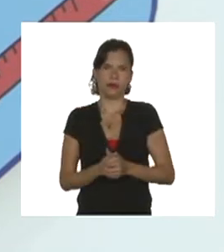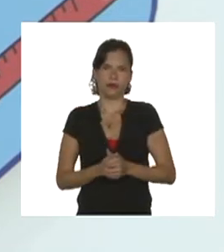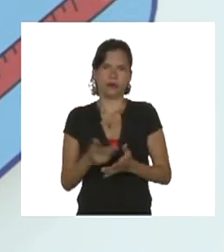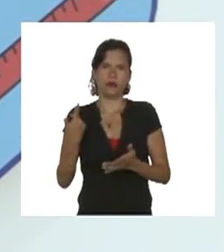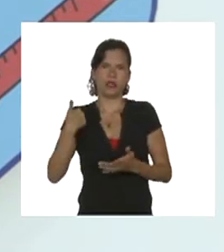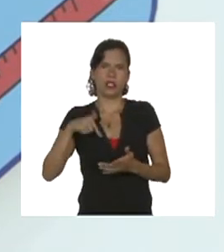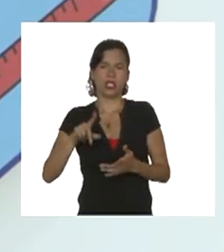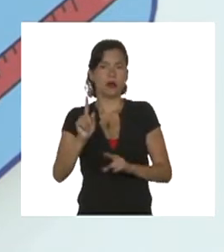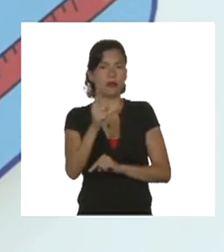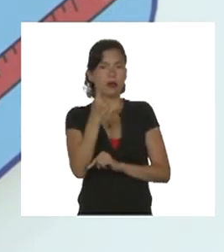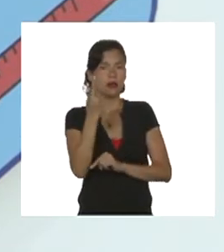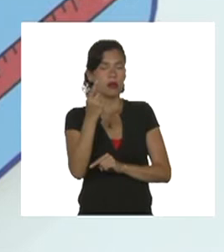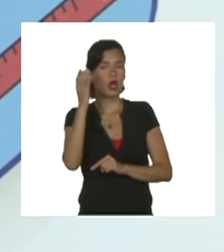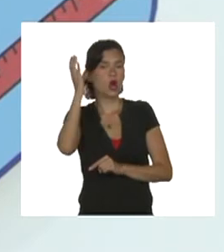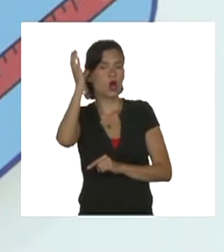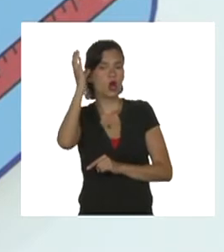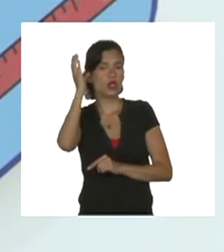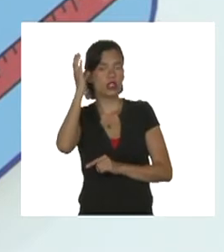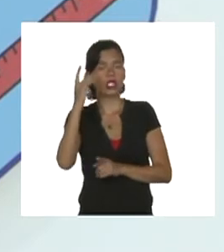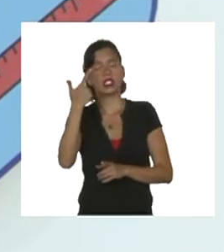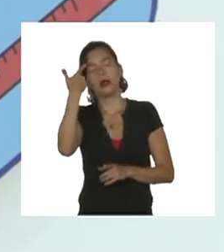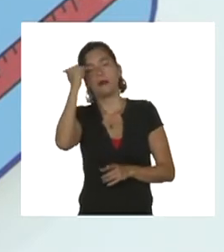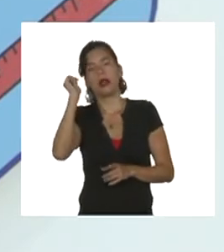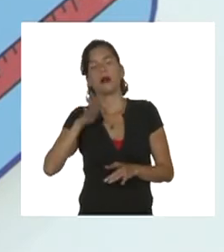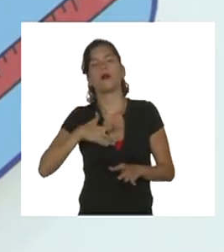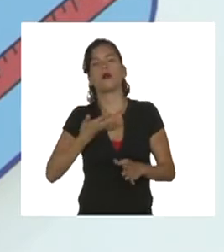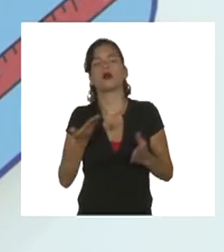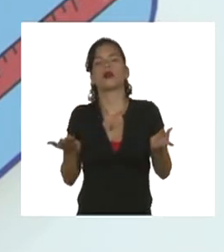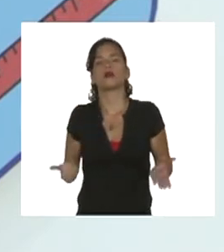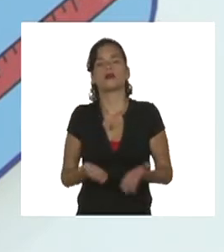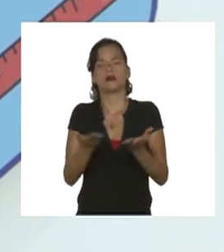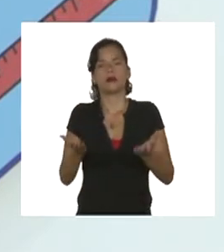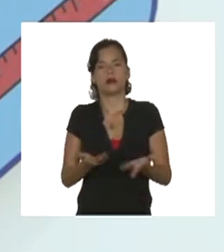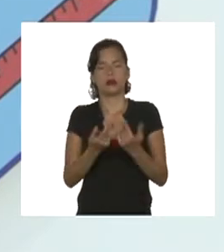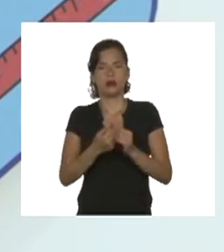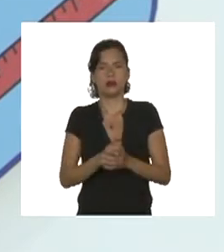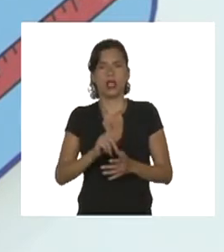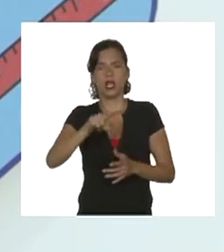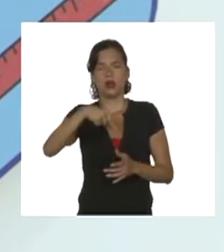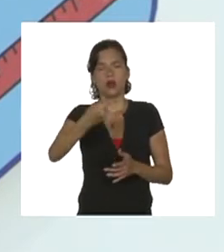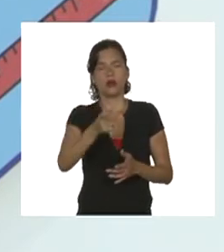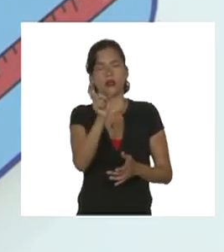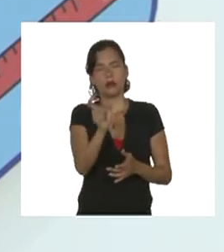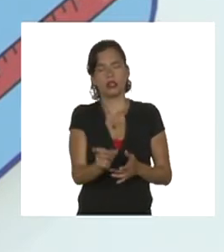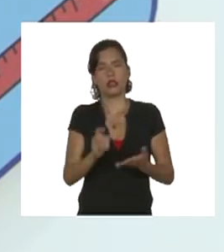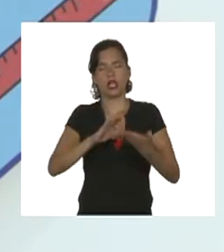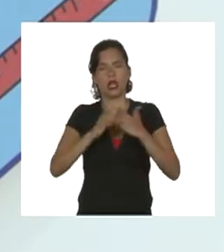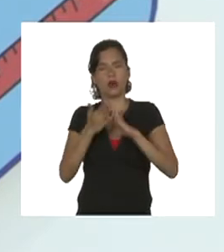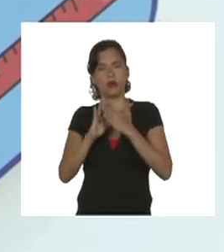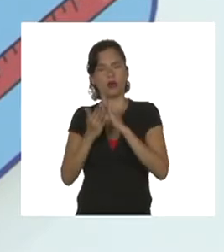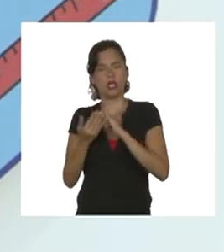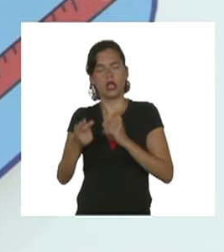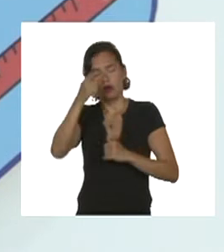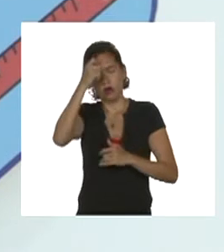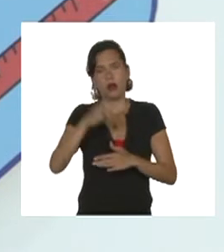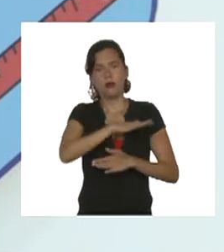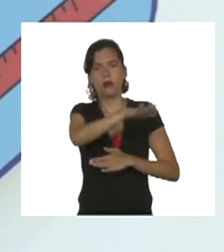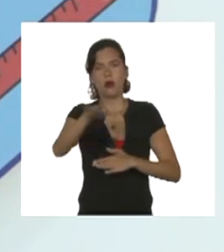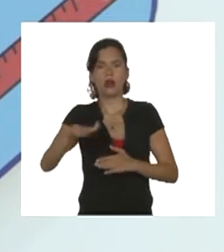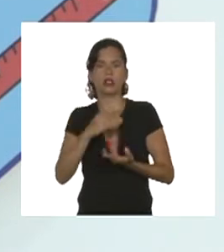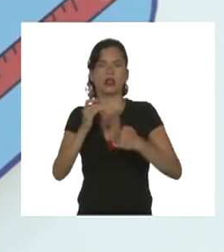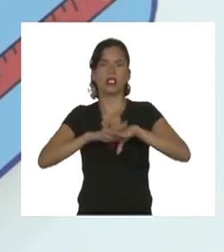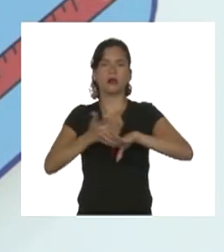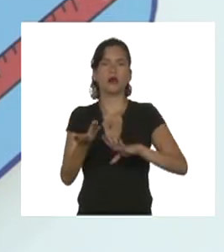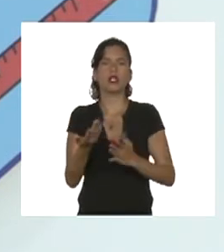ser primero conscientes para poder fomentar a las demás personas, a la comunidad, a una población, de por